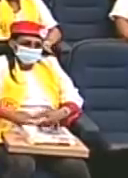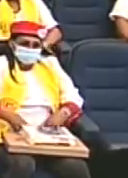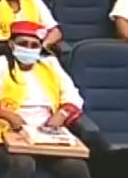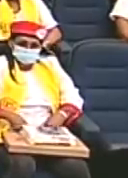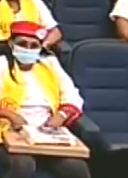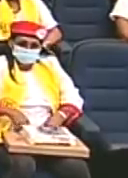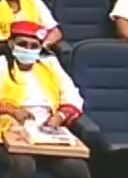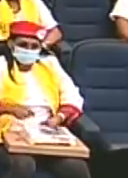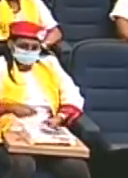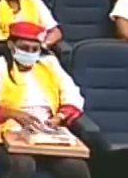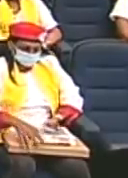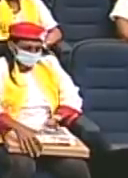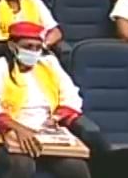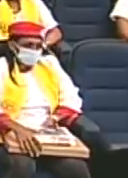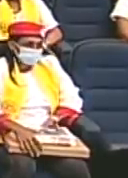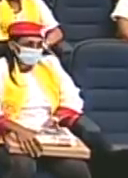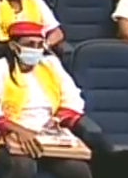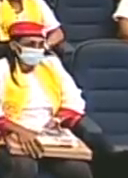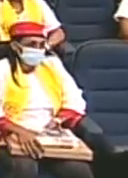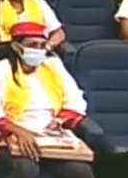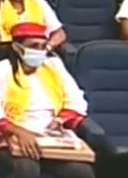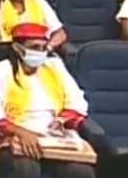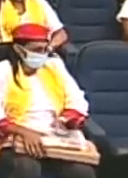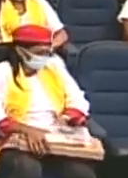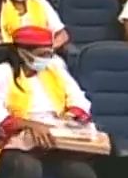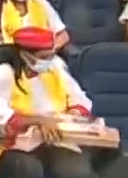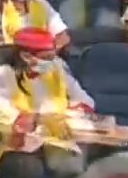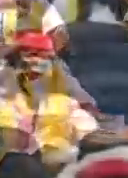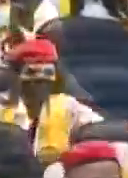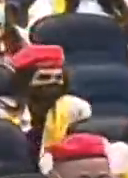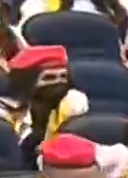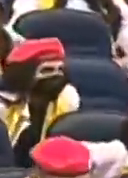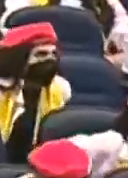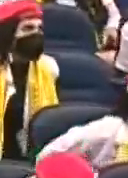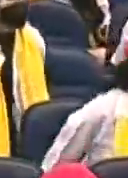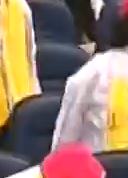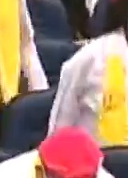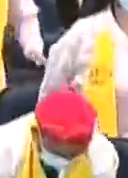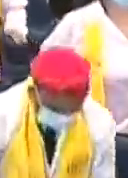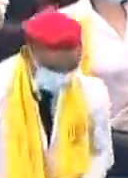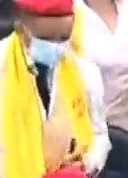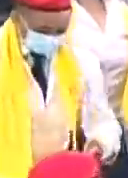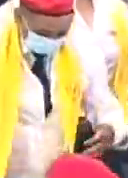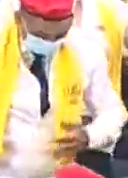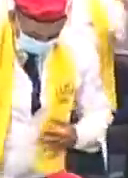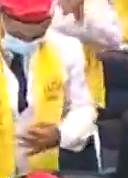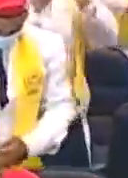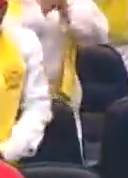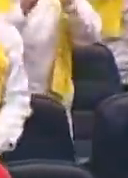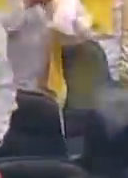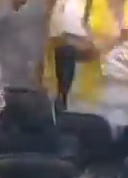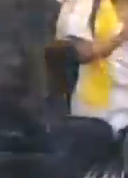Nicolás Maduro Moros, presidente constitucional de la República Bolivariana de Venezuela.